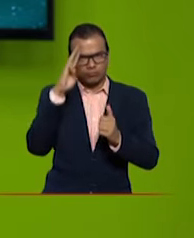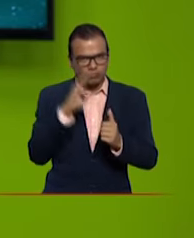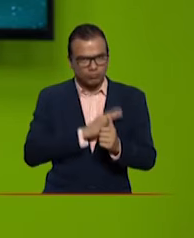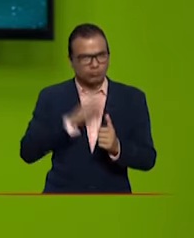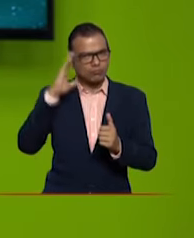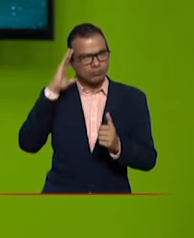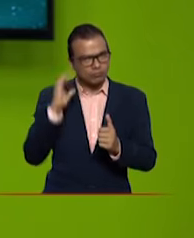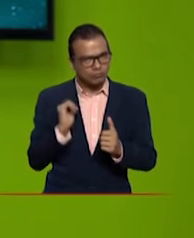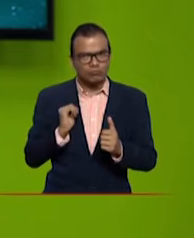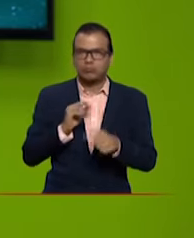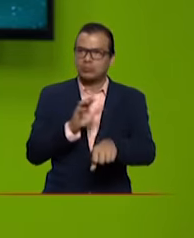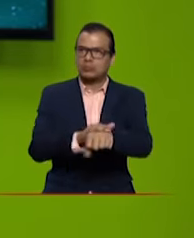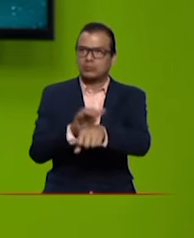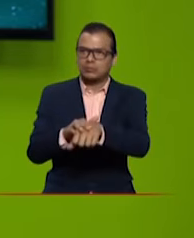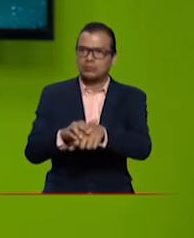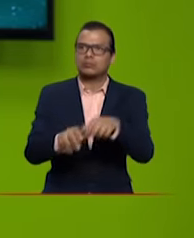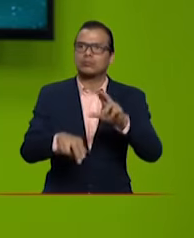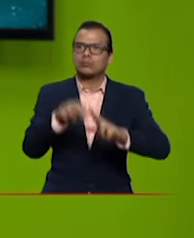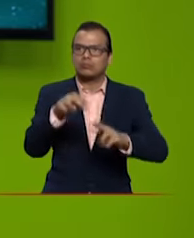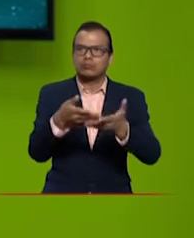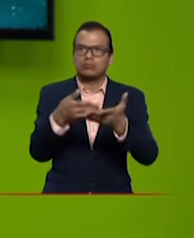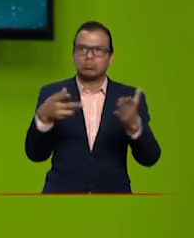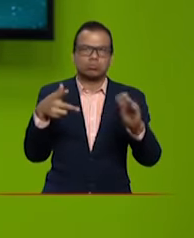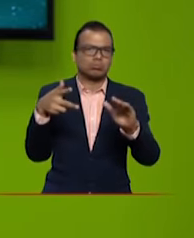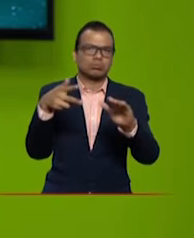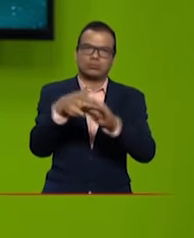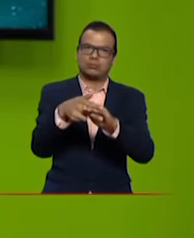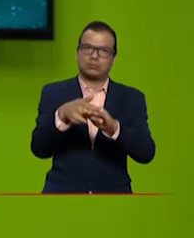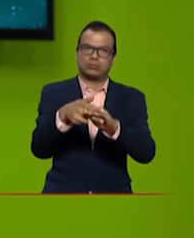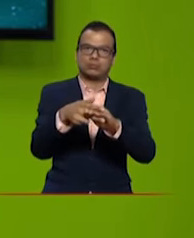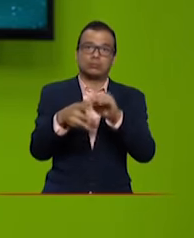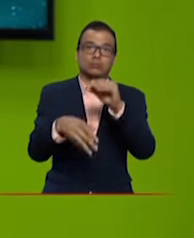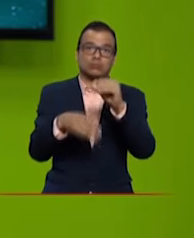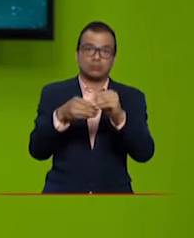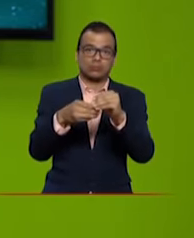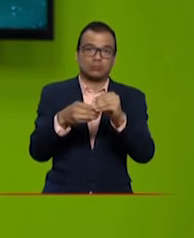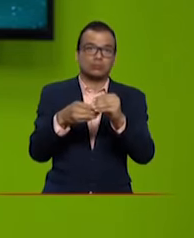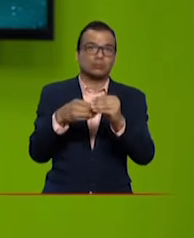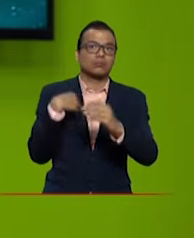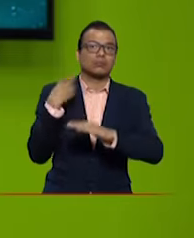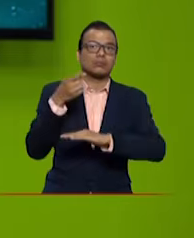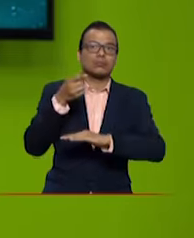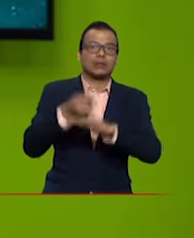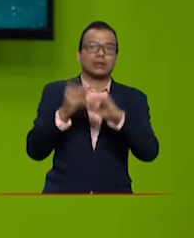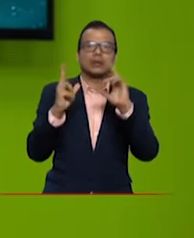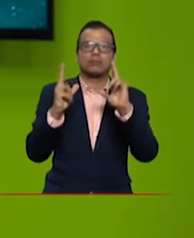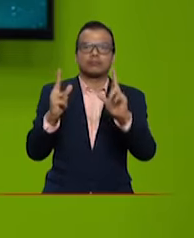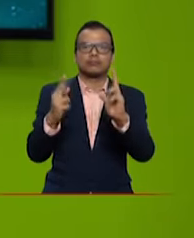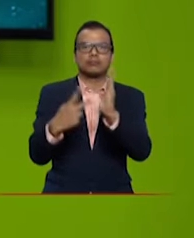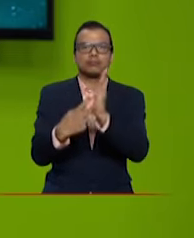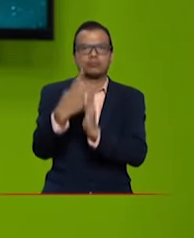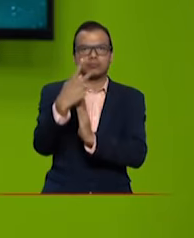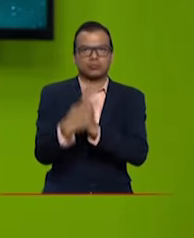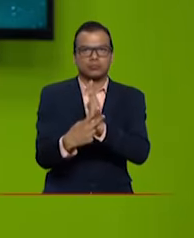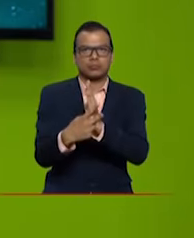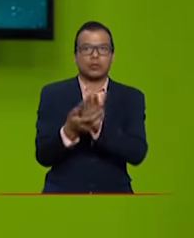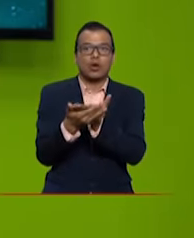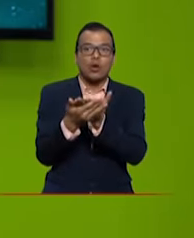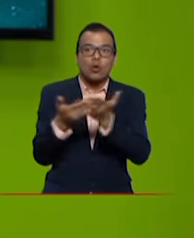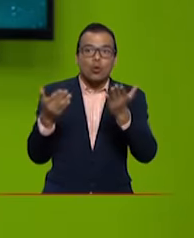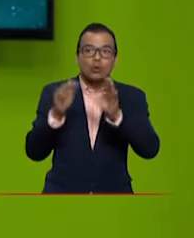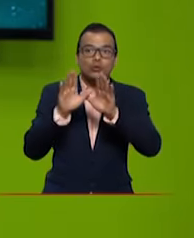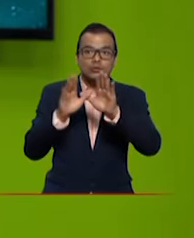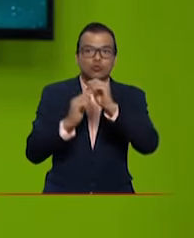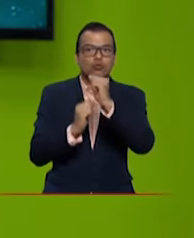las actividades, emite una acción preventiva de suspensión y, ojo, decomisa